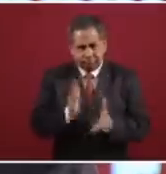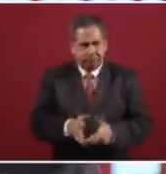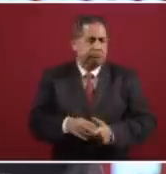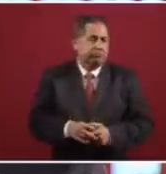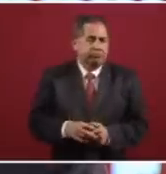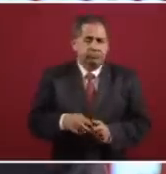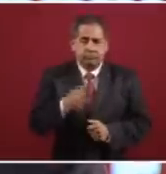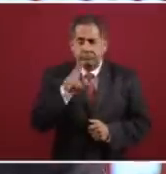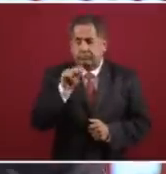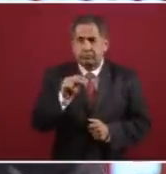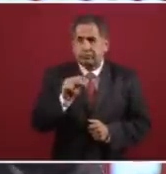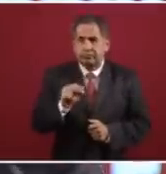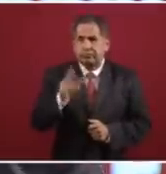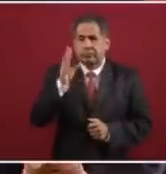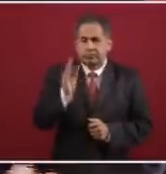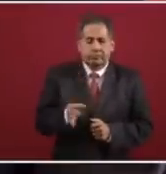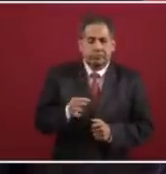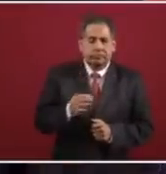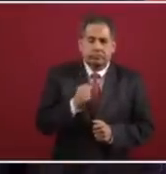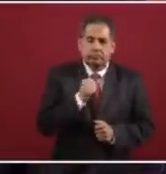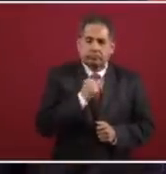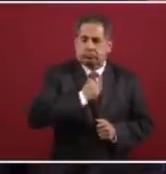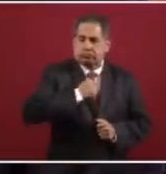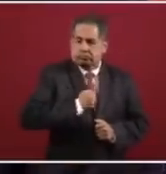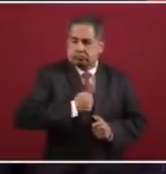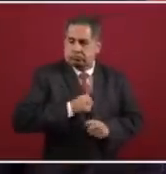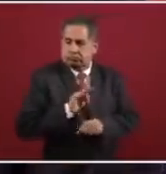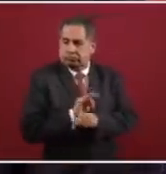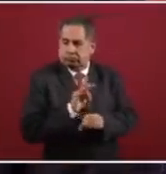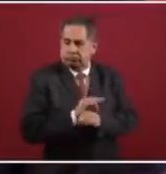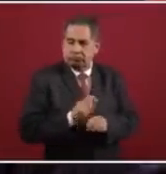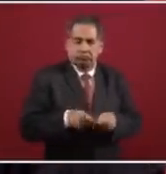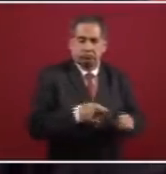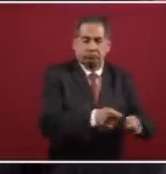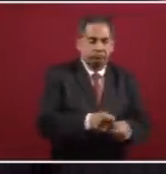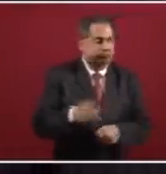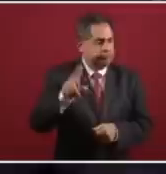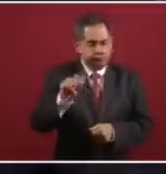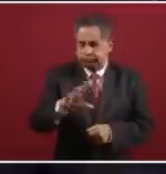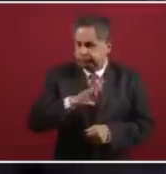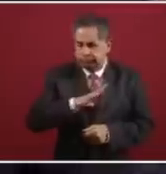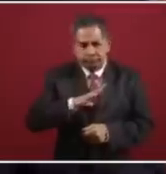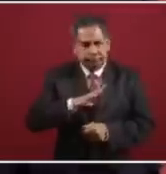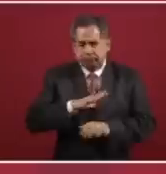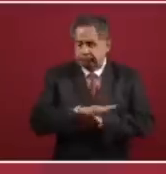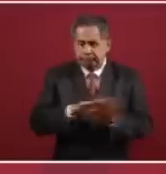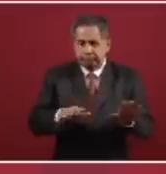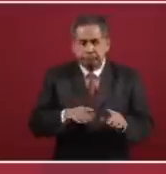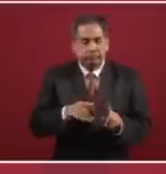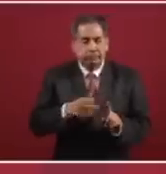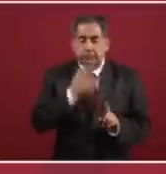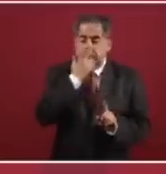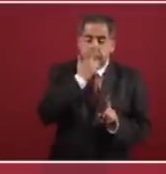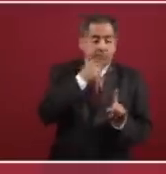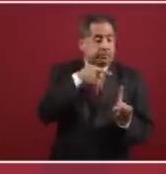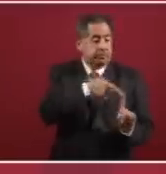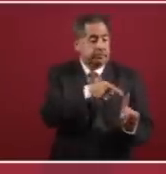no se acepta el influyentismo. No hay proveedores